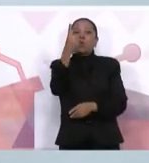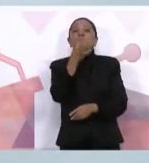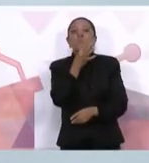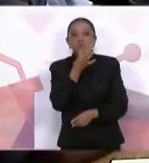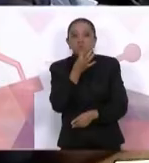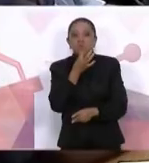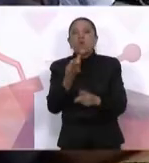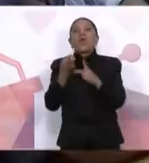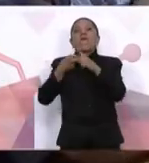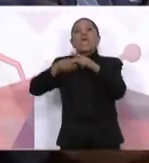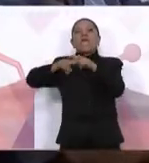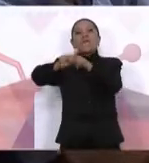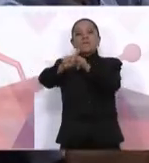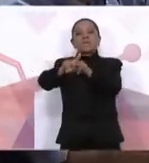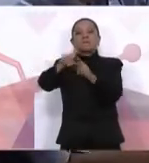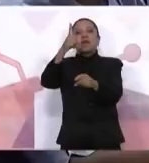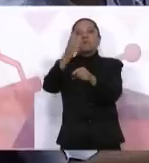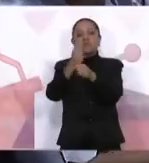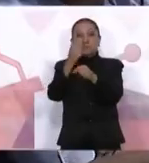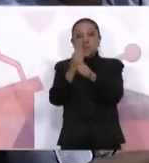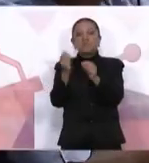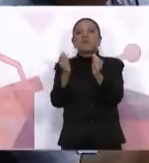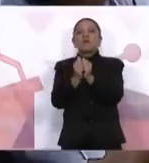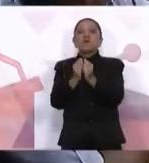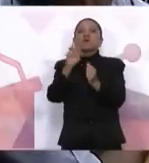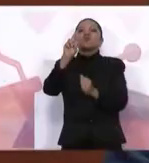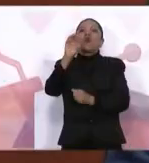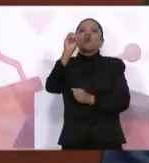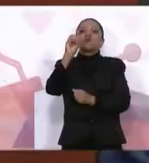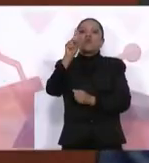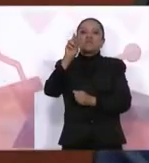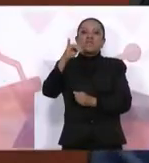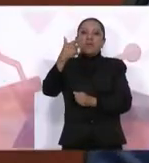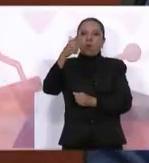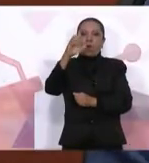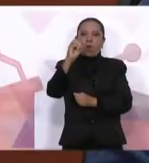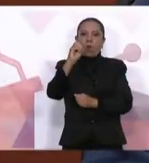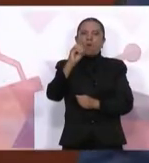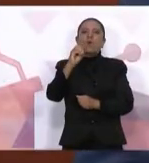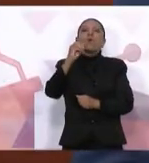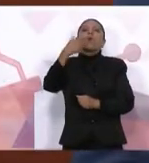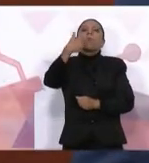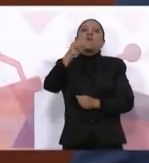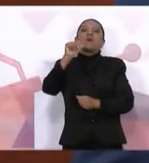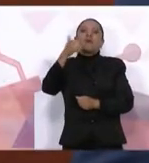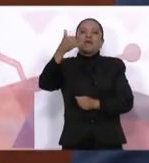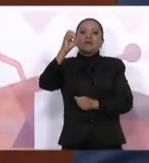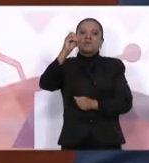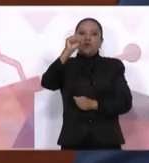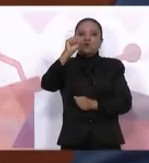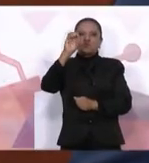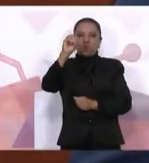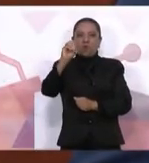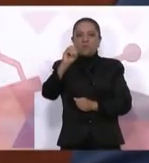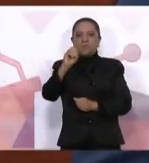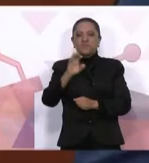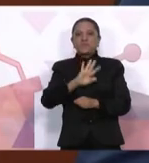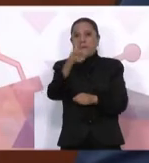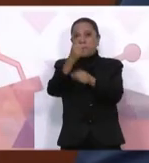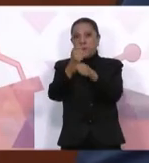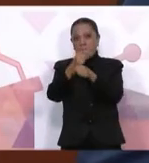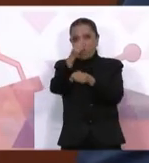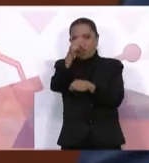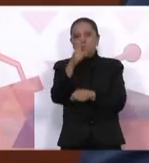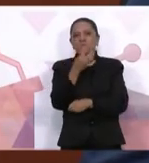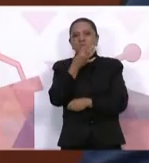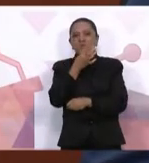socialdemócrata rodrigo gayosso cepeda adelante adelante muchas gracias muy buenas noches a